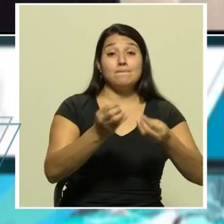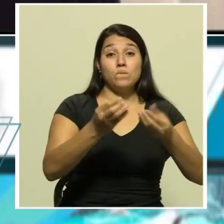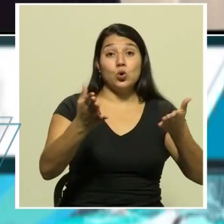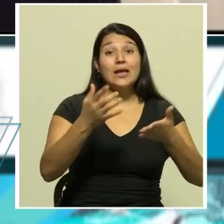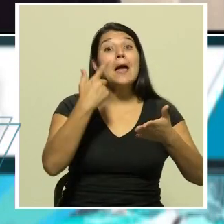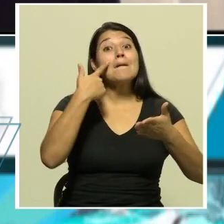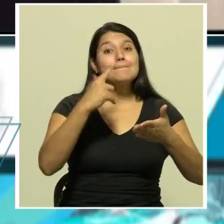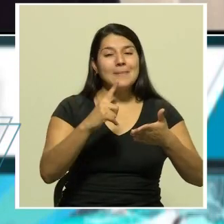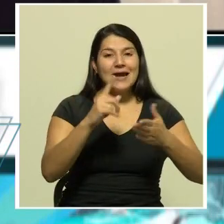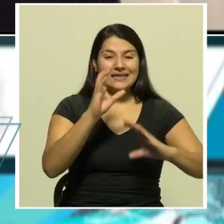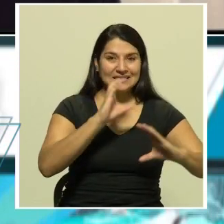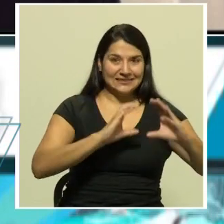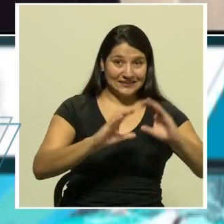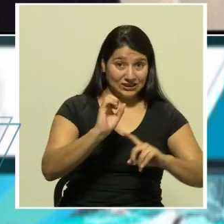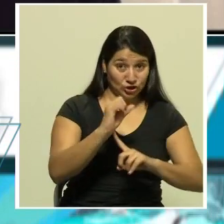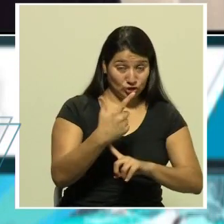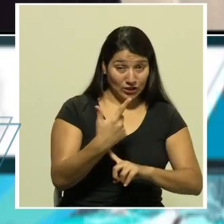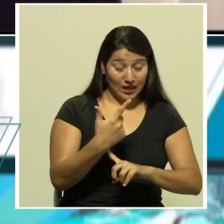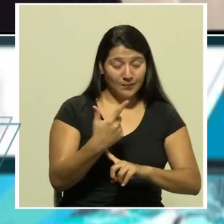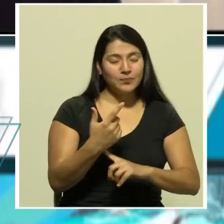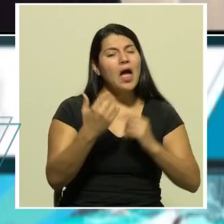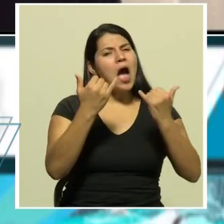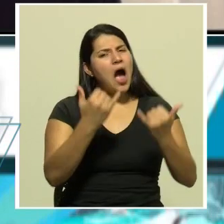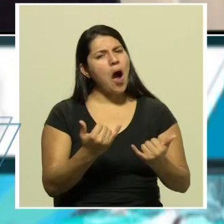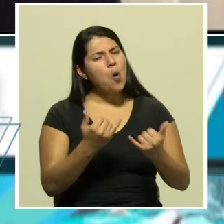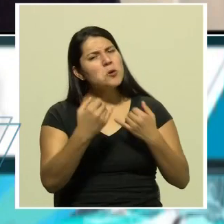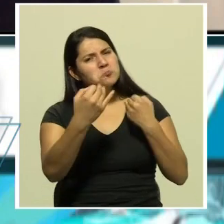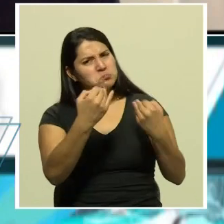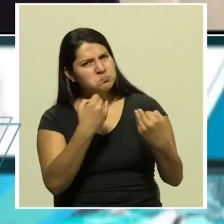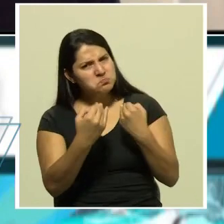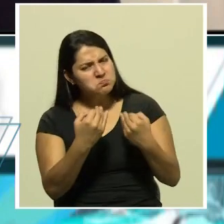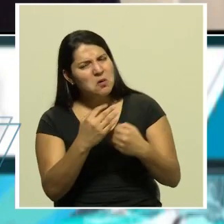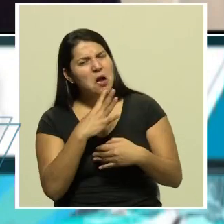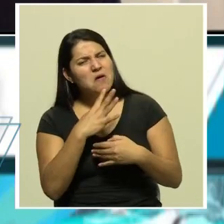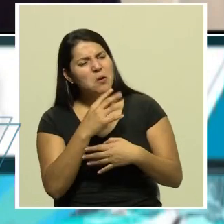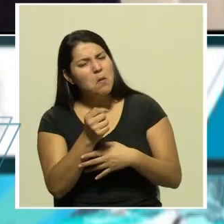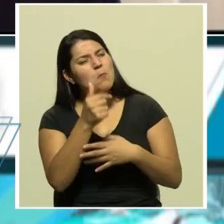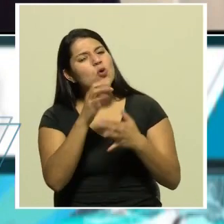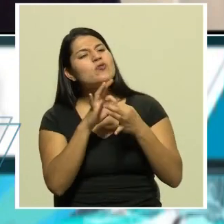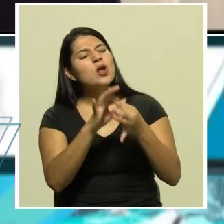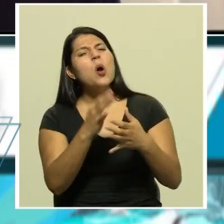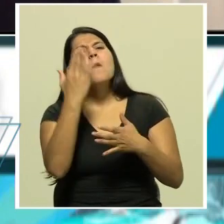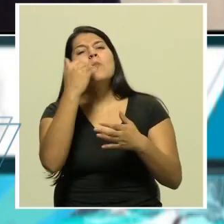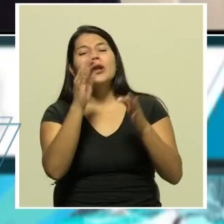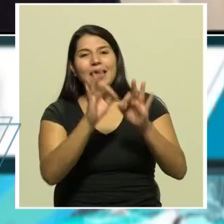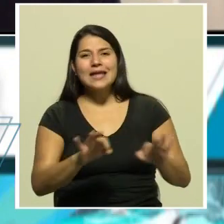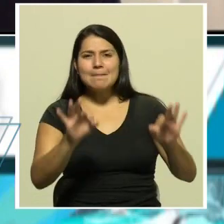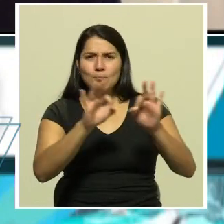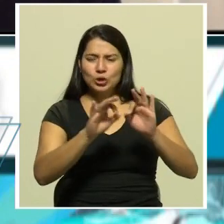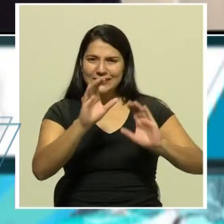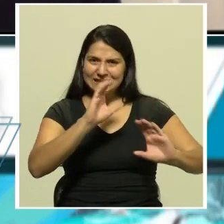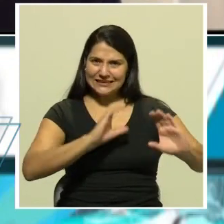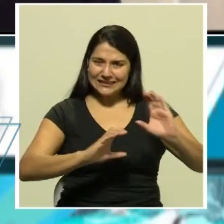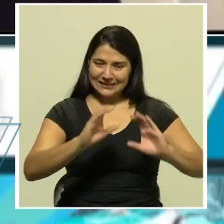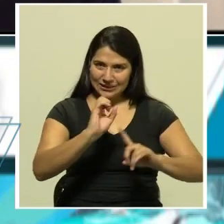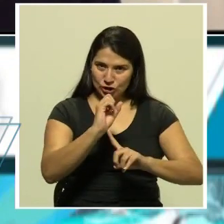las ciencias sociales. Hablemos un poco de cuál es la importancia de las ciencias